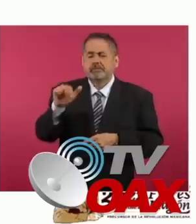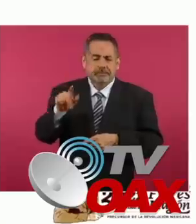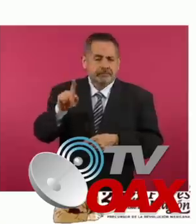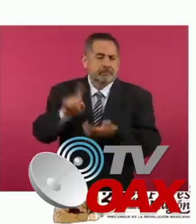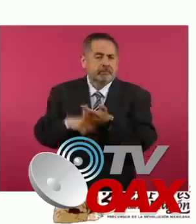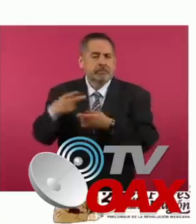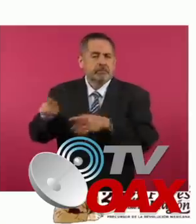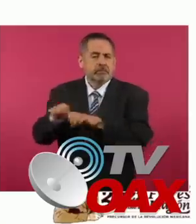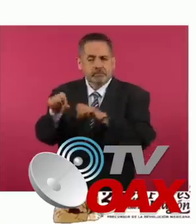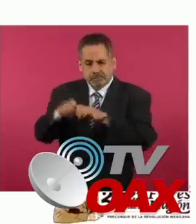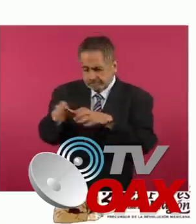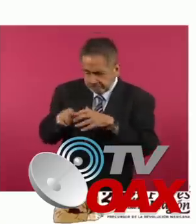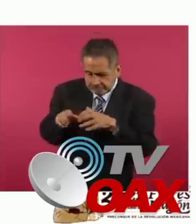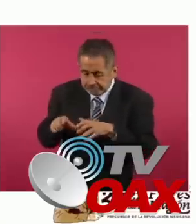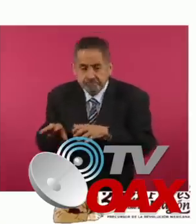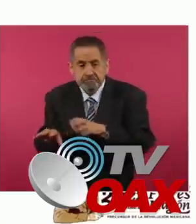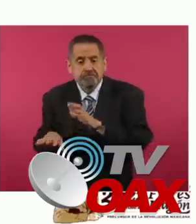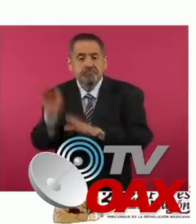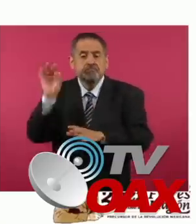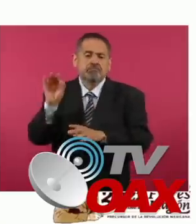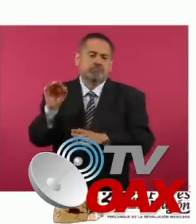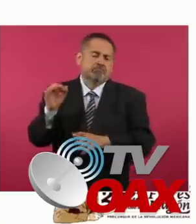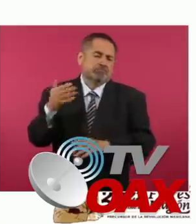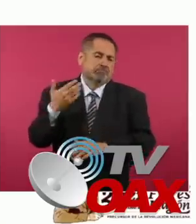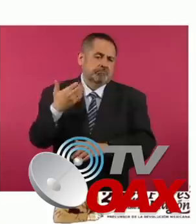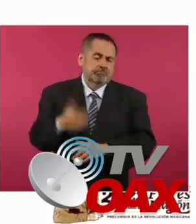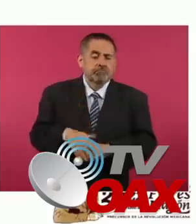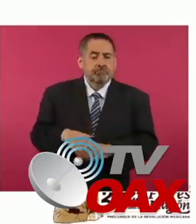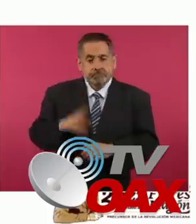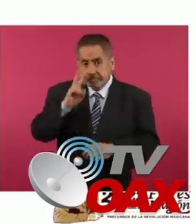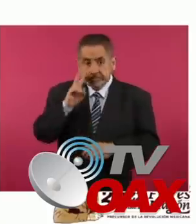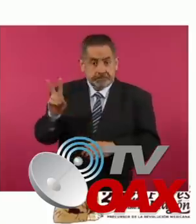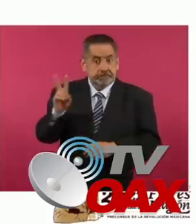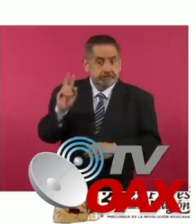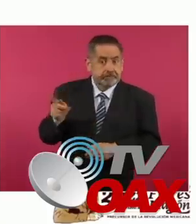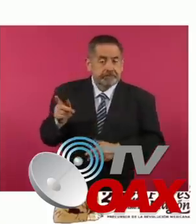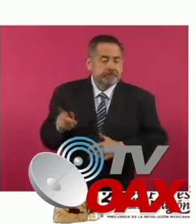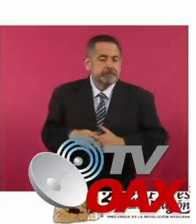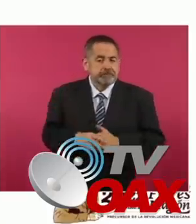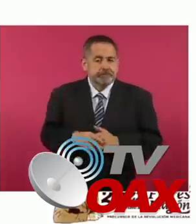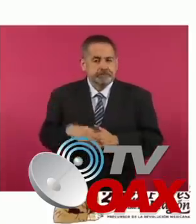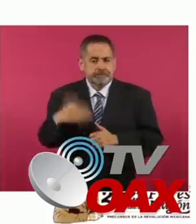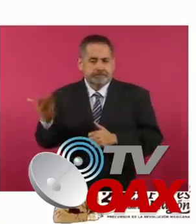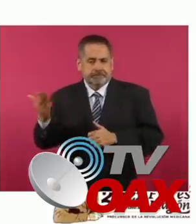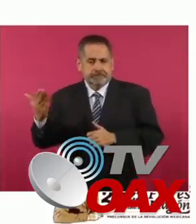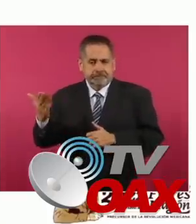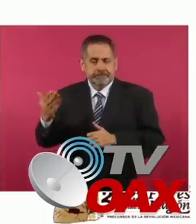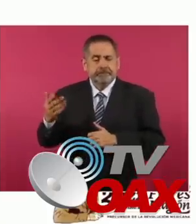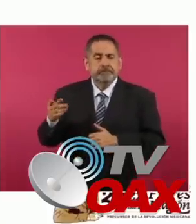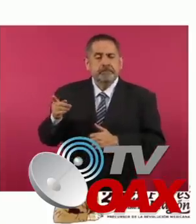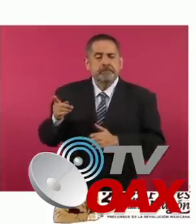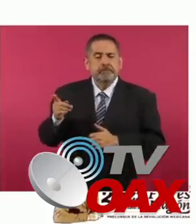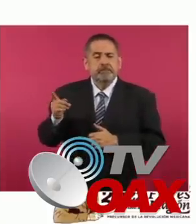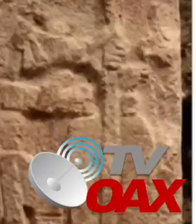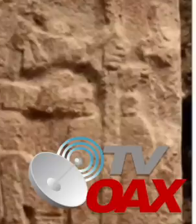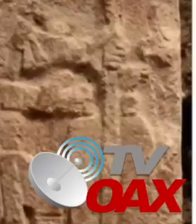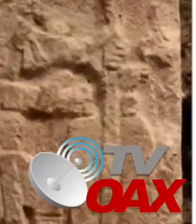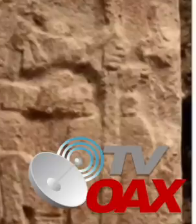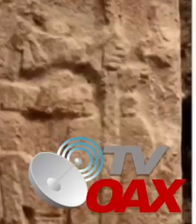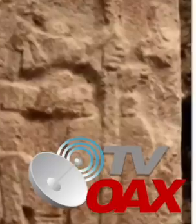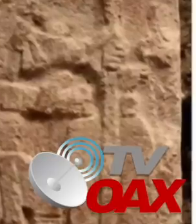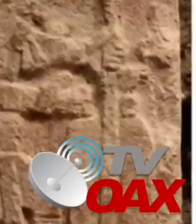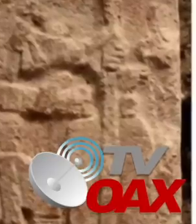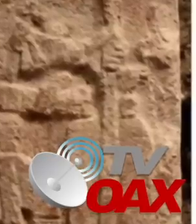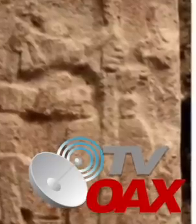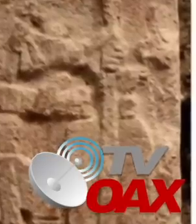su equipo técnico si ustedes pueden observar del lado derecho es la cara que corresponde